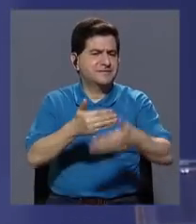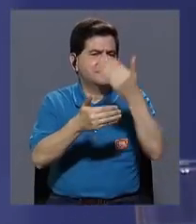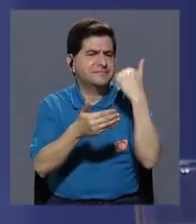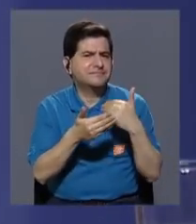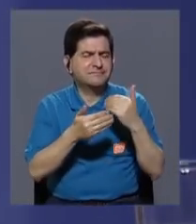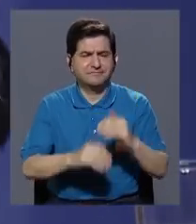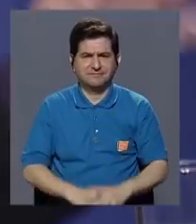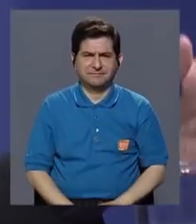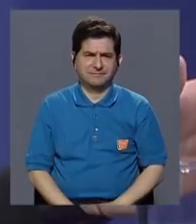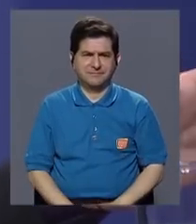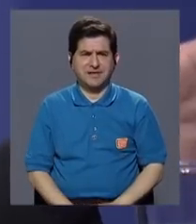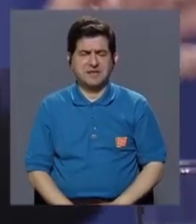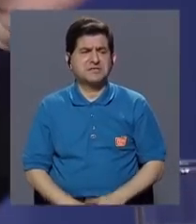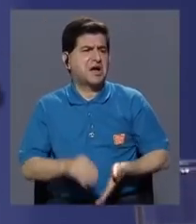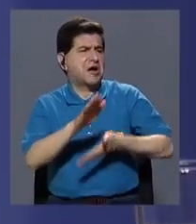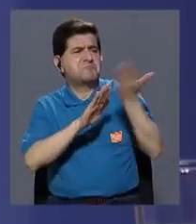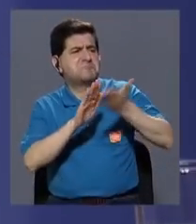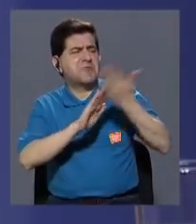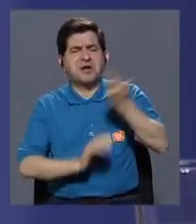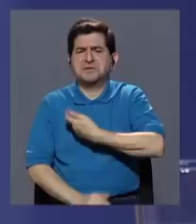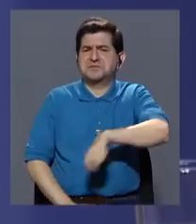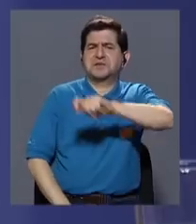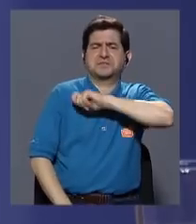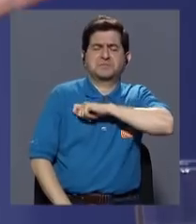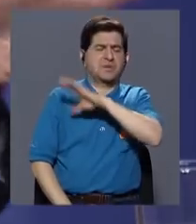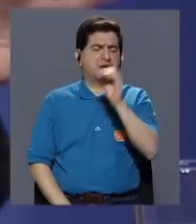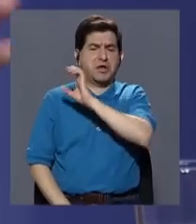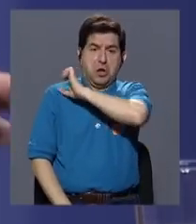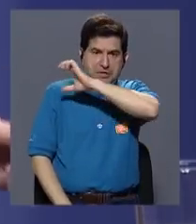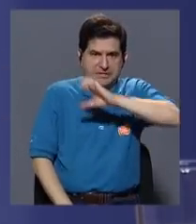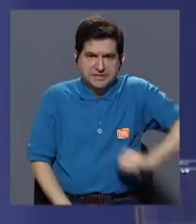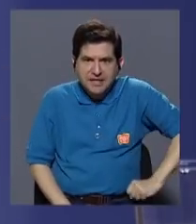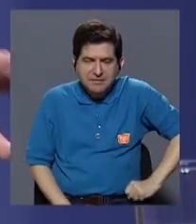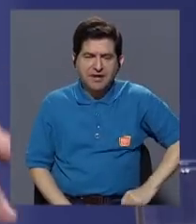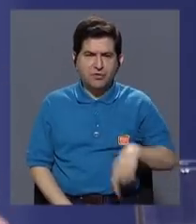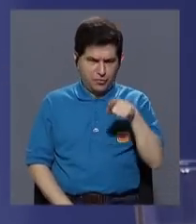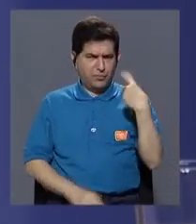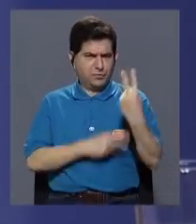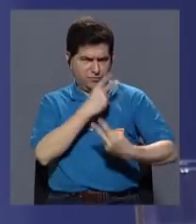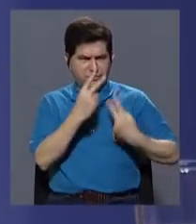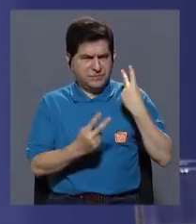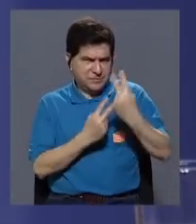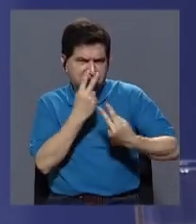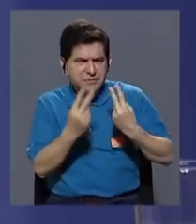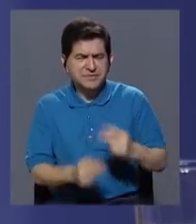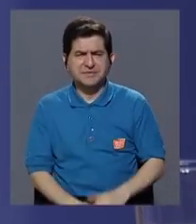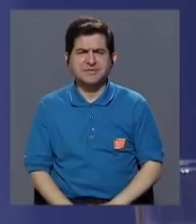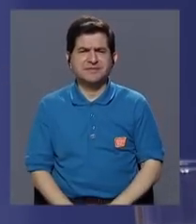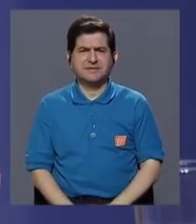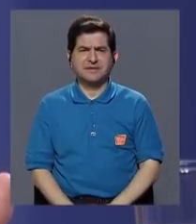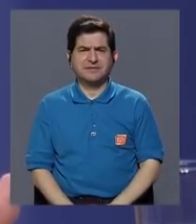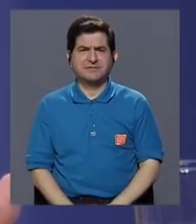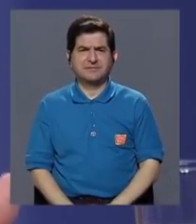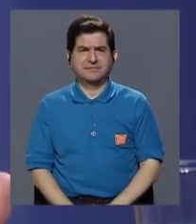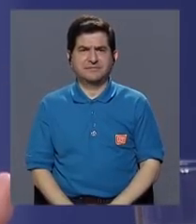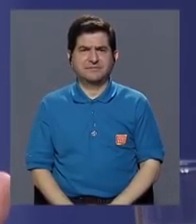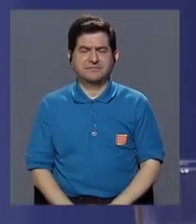decían ándate para españa o al salvador al viajado tiene